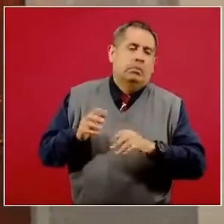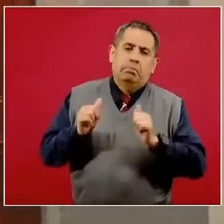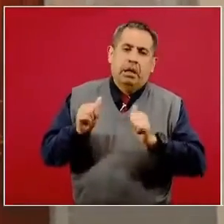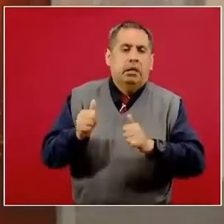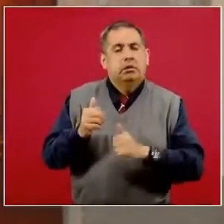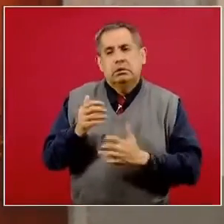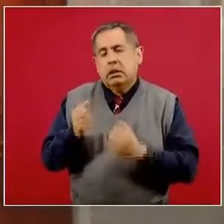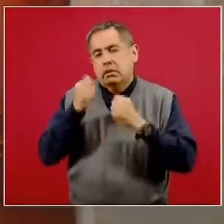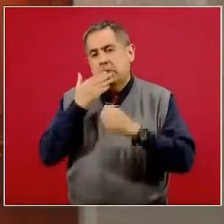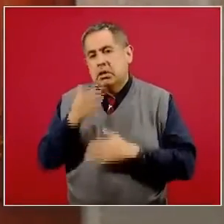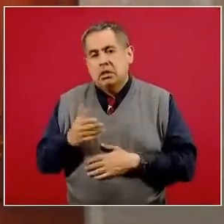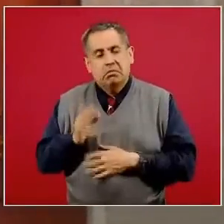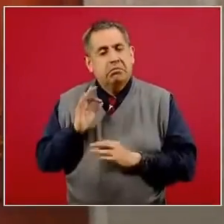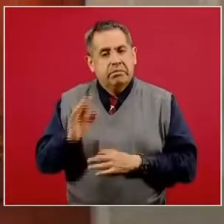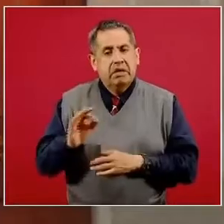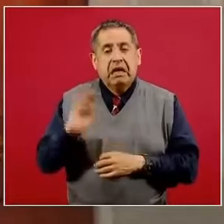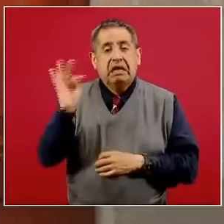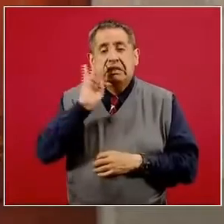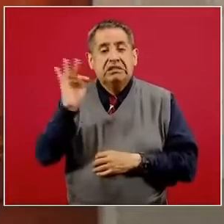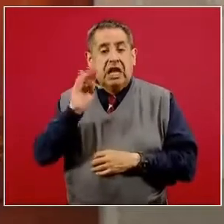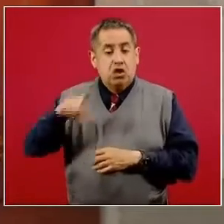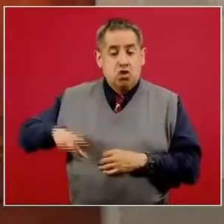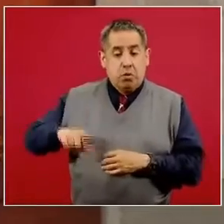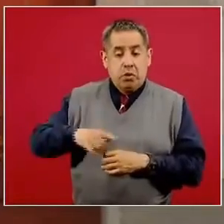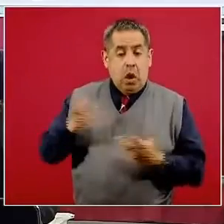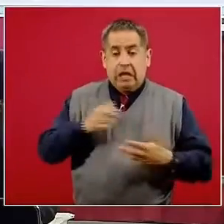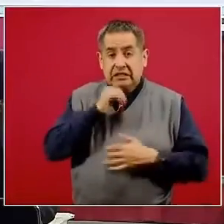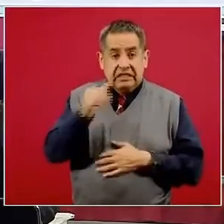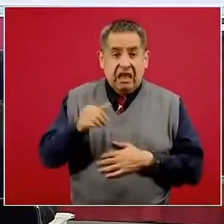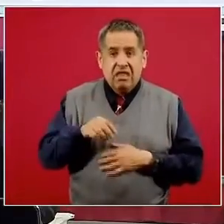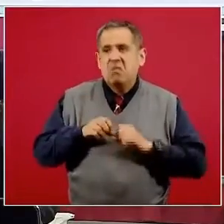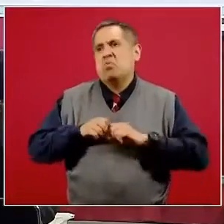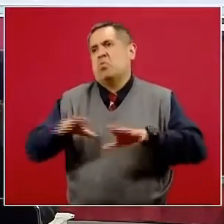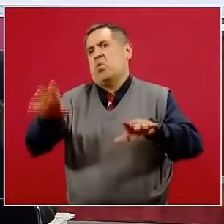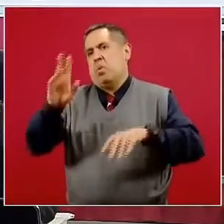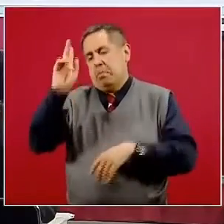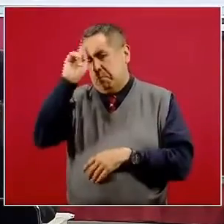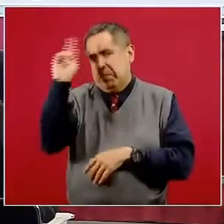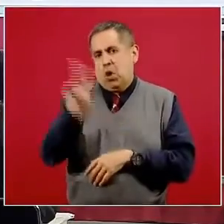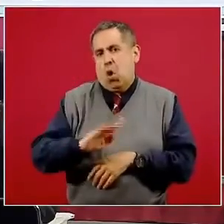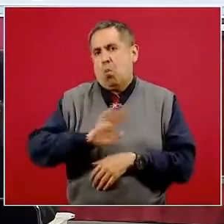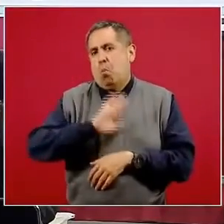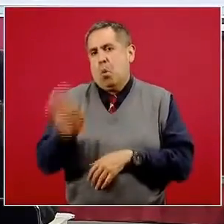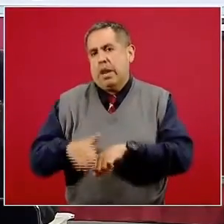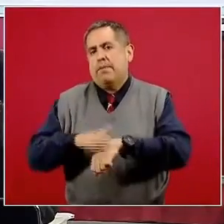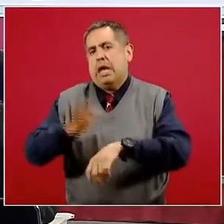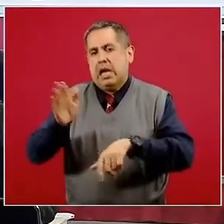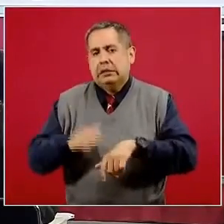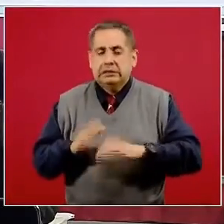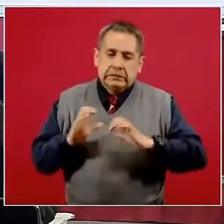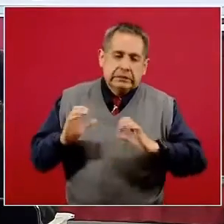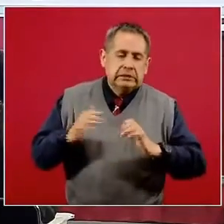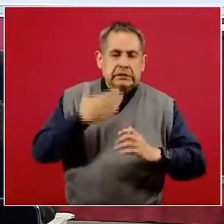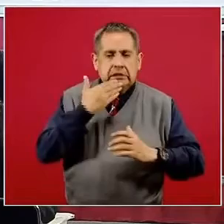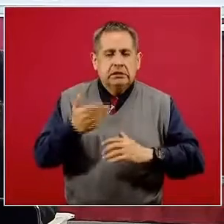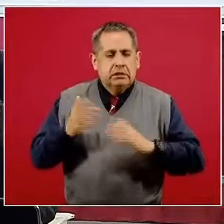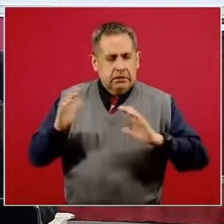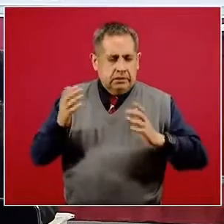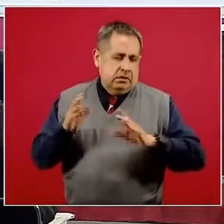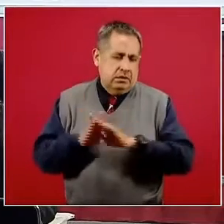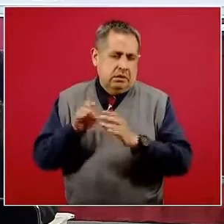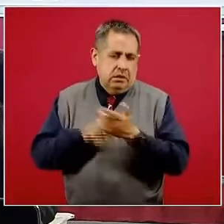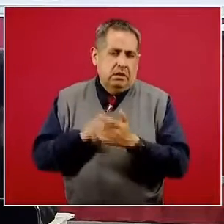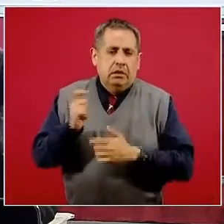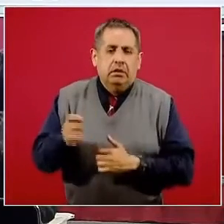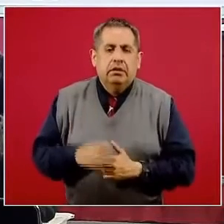sido todavía mucho peores si no se hubiera hecho el manejo epidemiológico que se ha hecho. Y bueno, ahí está el contraste, y